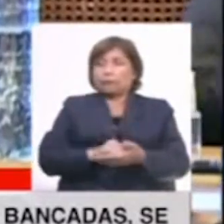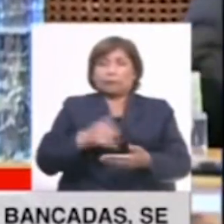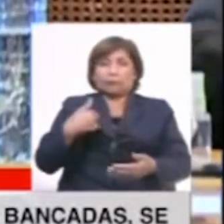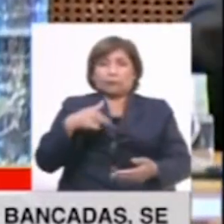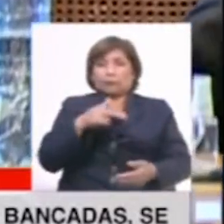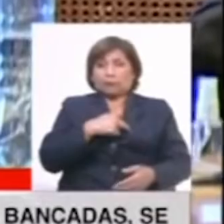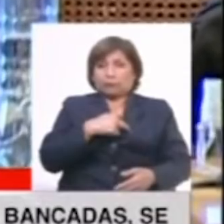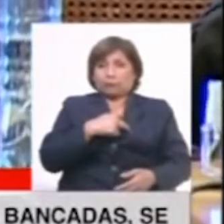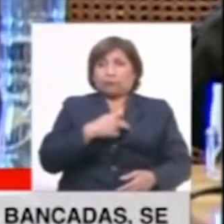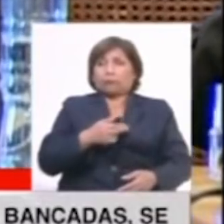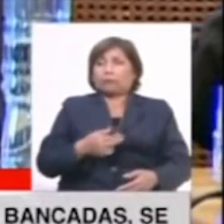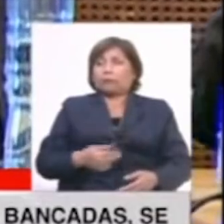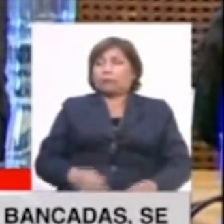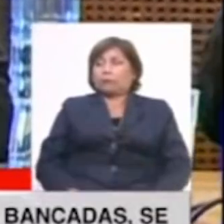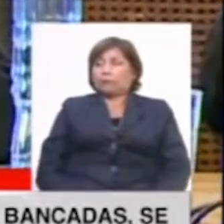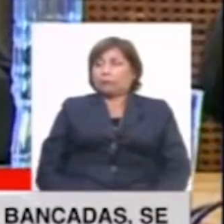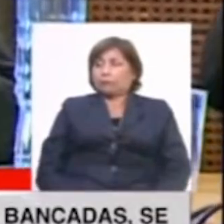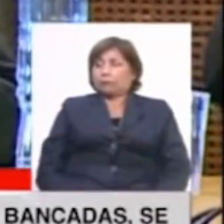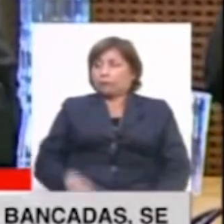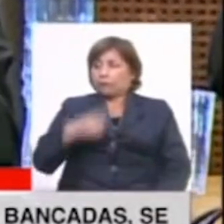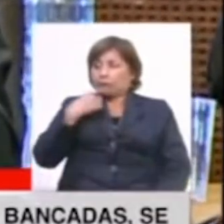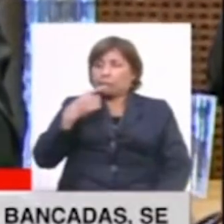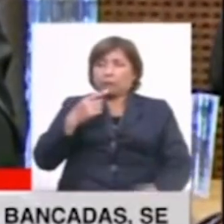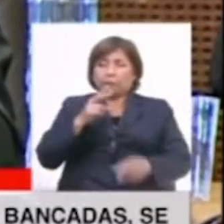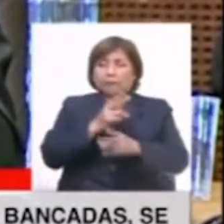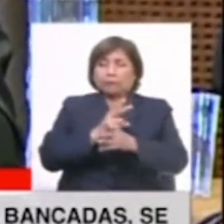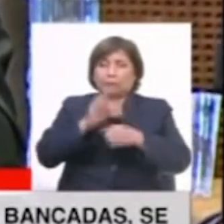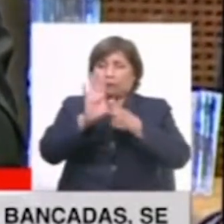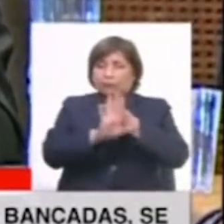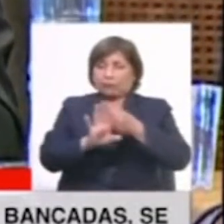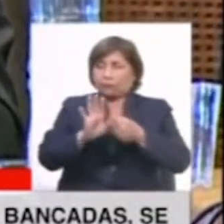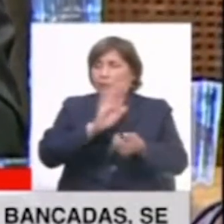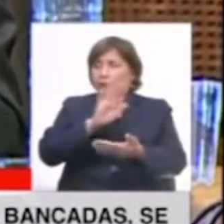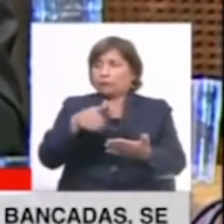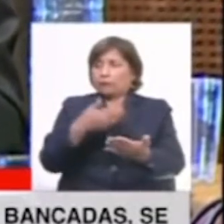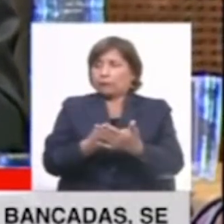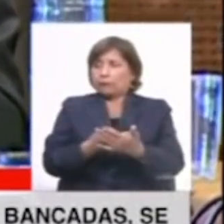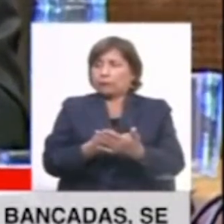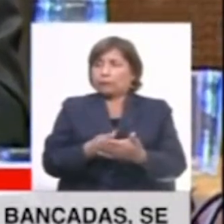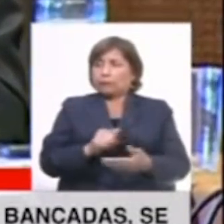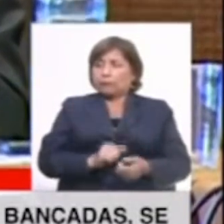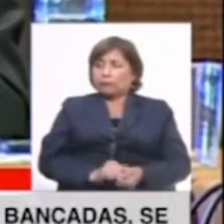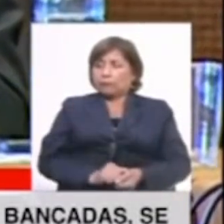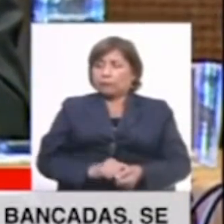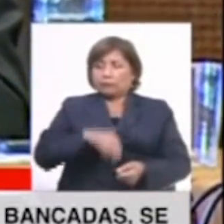nosotros estamos acá para salvaguardar la vida de todos los compatriotas,